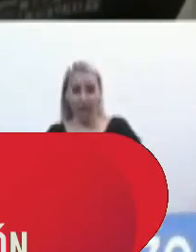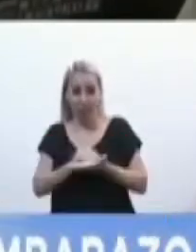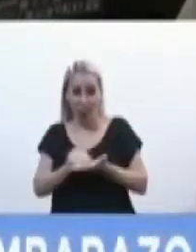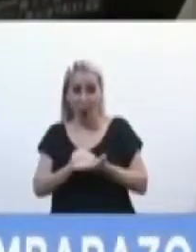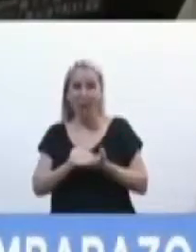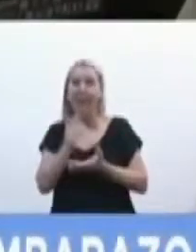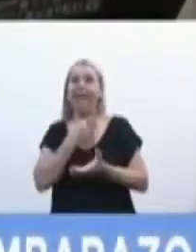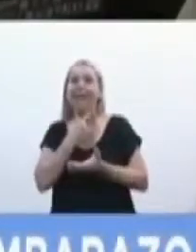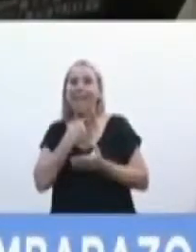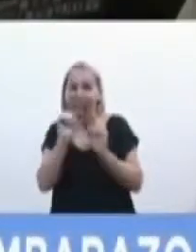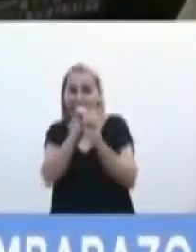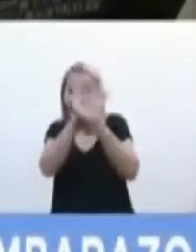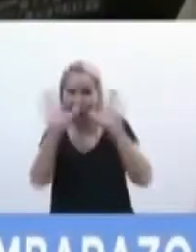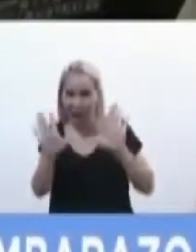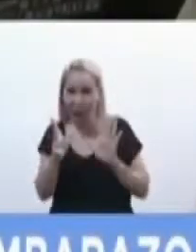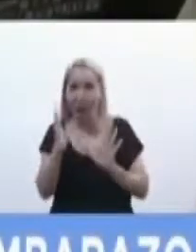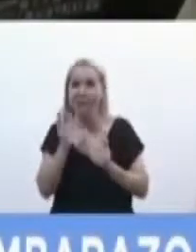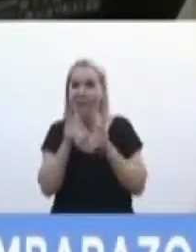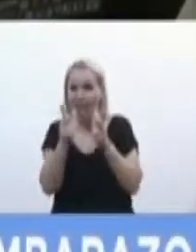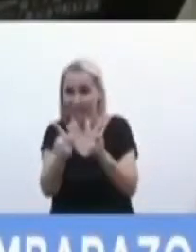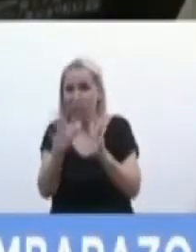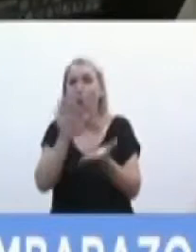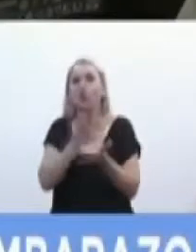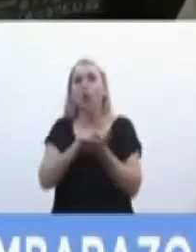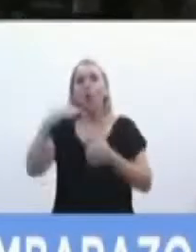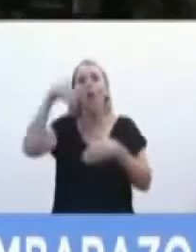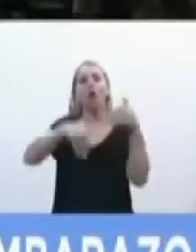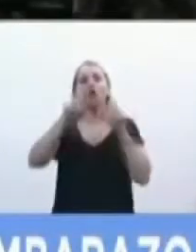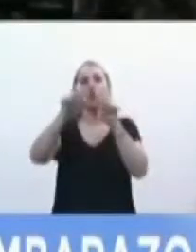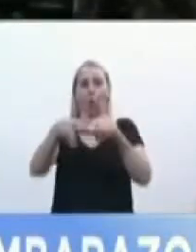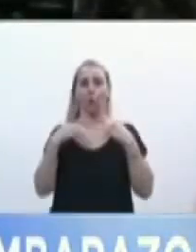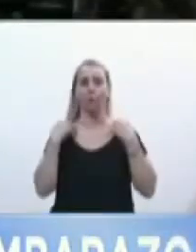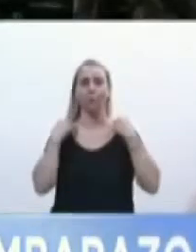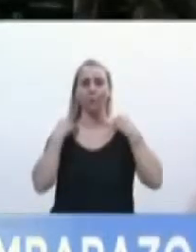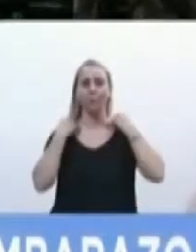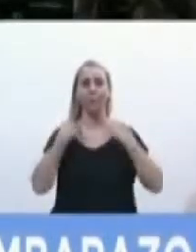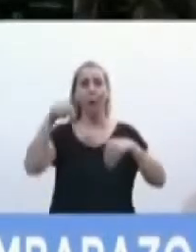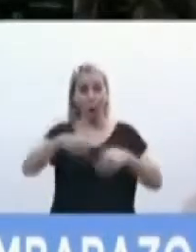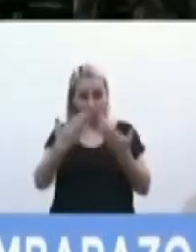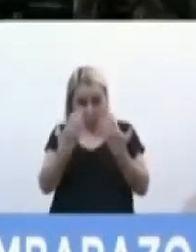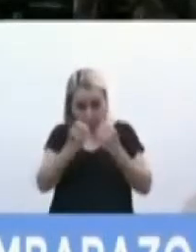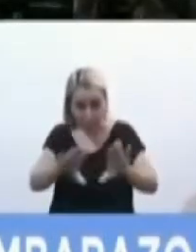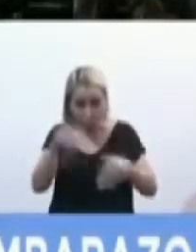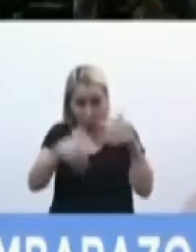embarazo. De votar del sentido de su voto. ¿Ya estamos en condiciones de lanzar la